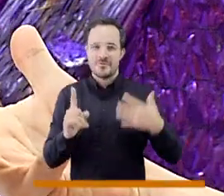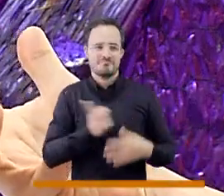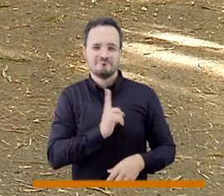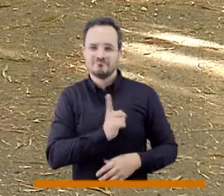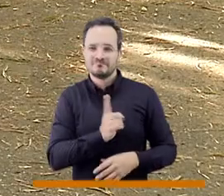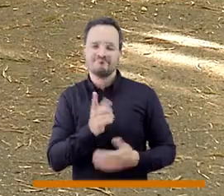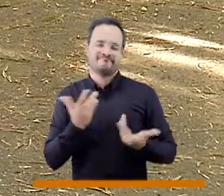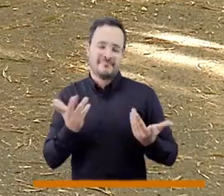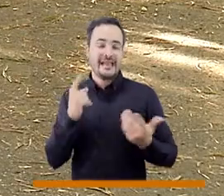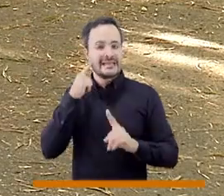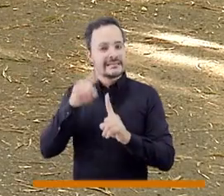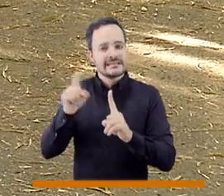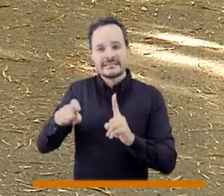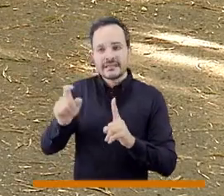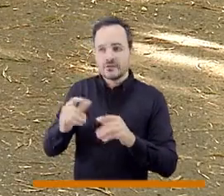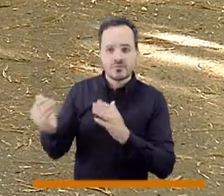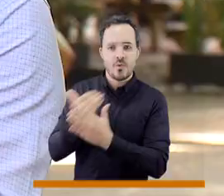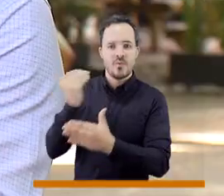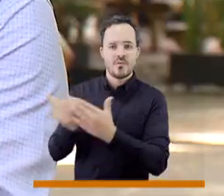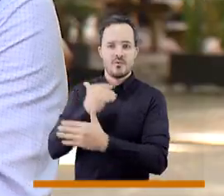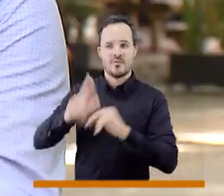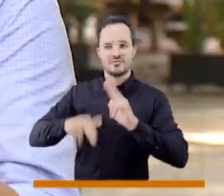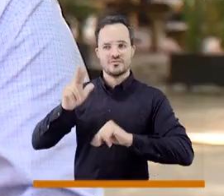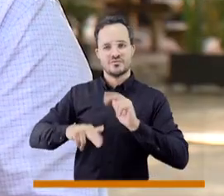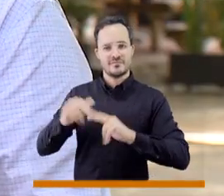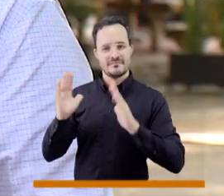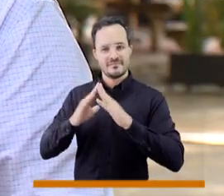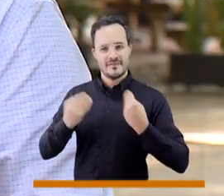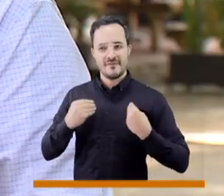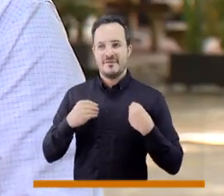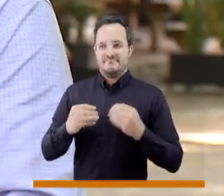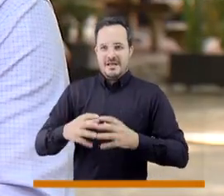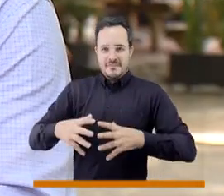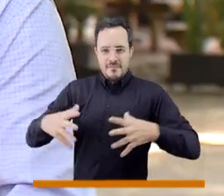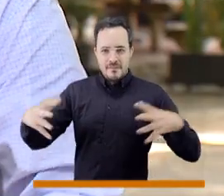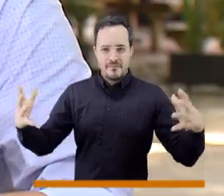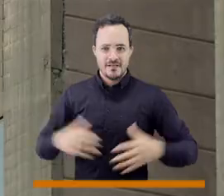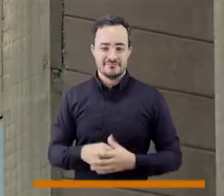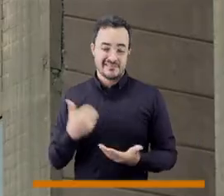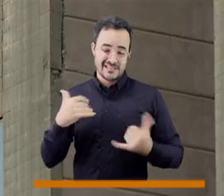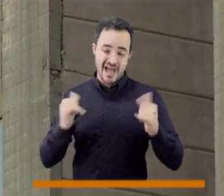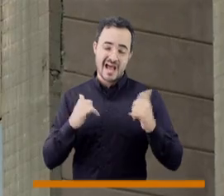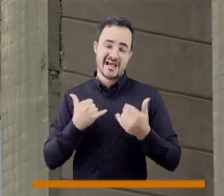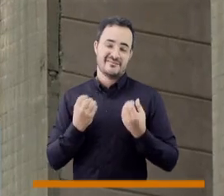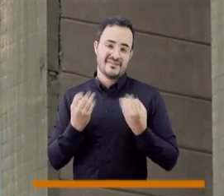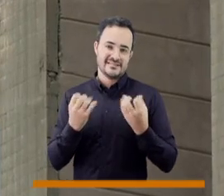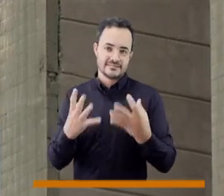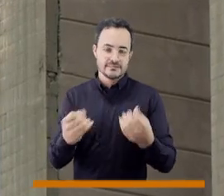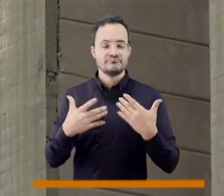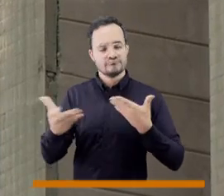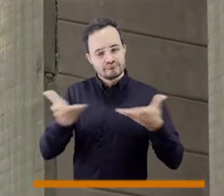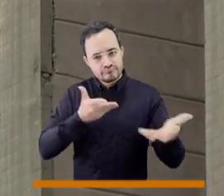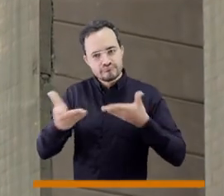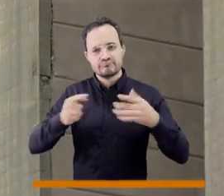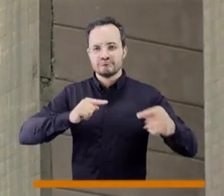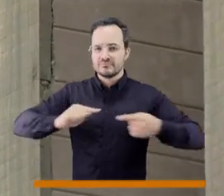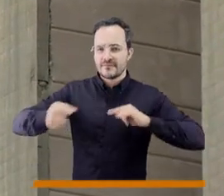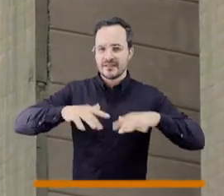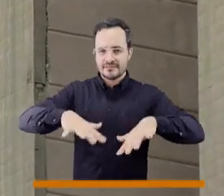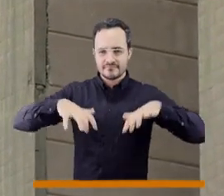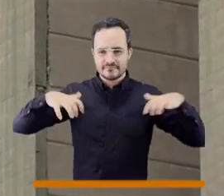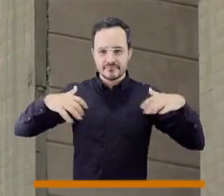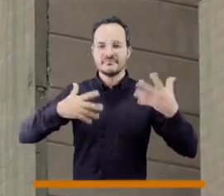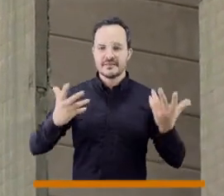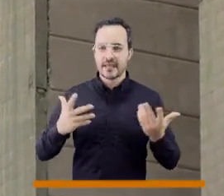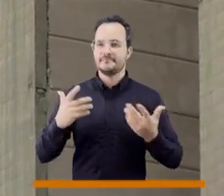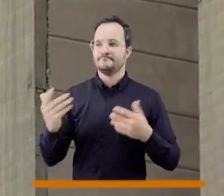debemos hacer es construir más vivienda. Yo he sido un proponente y he dado el debate público frente a la necesidad de que